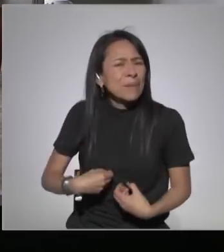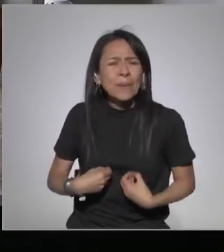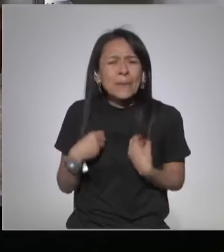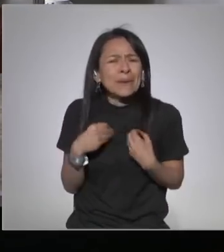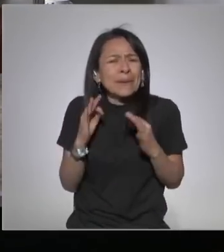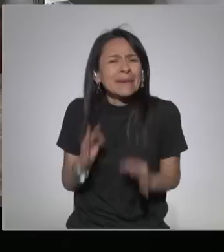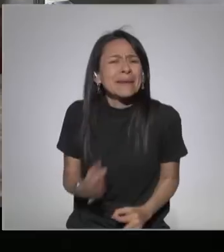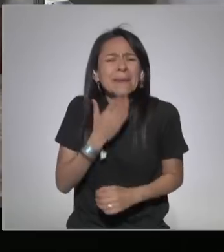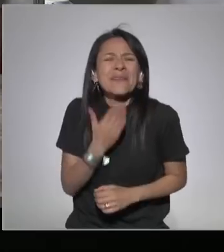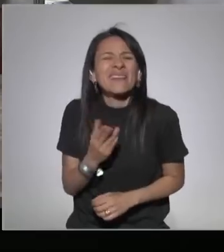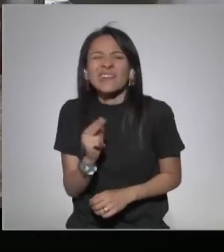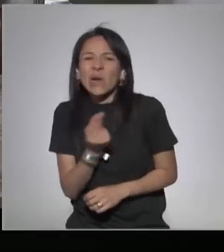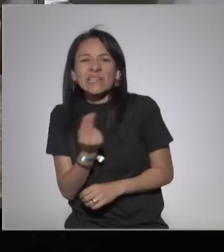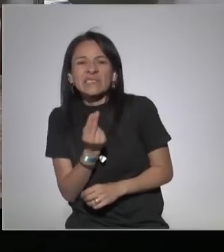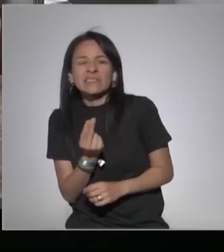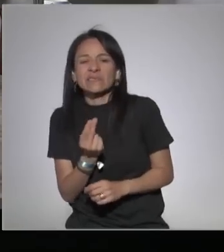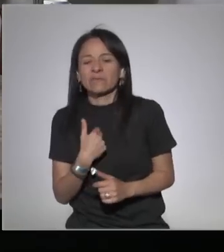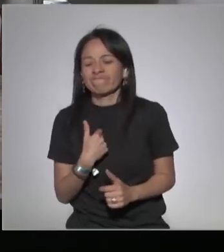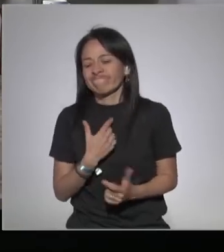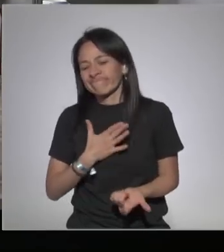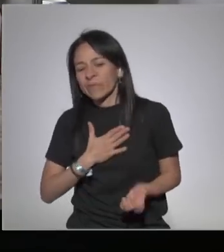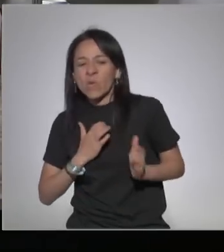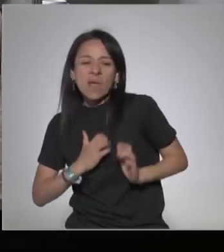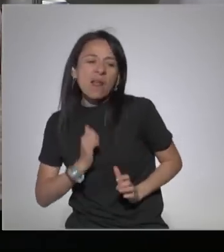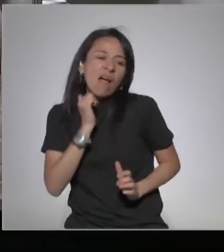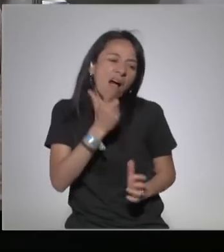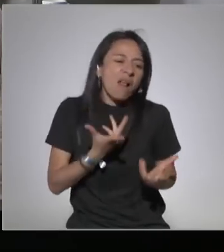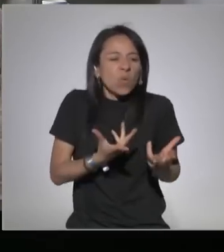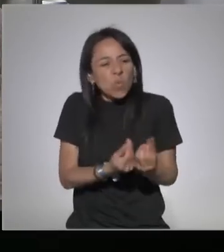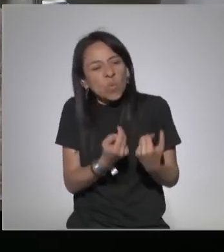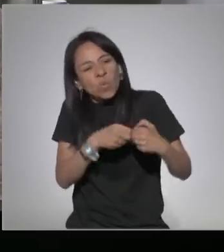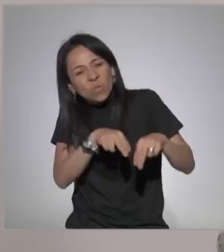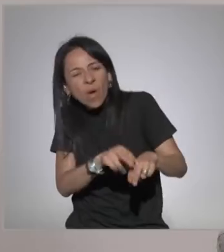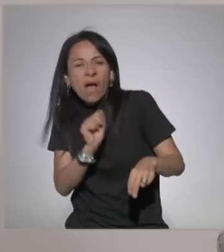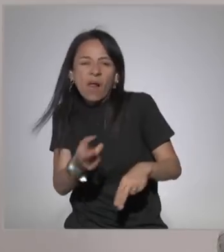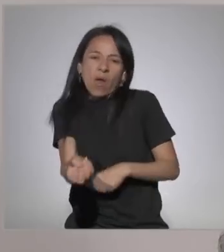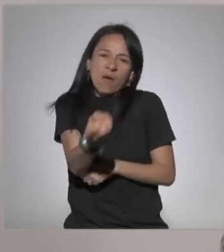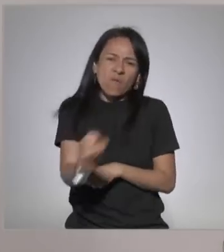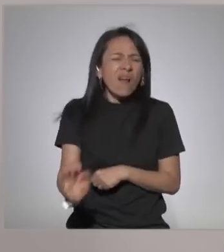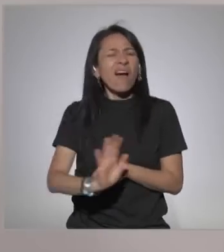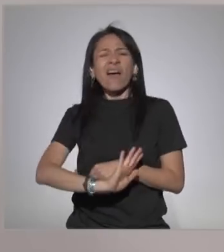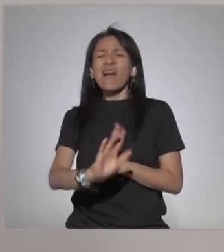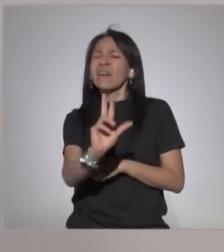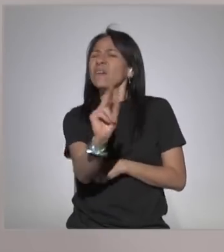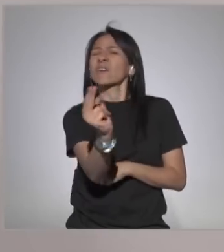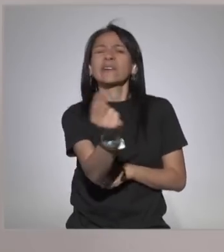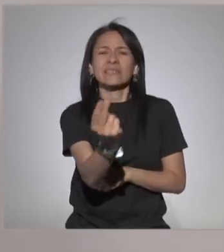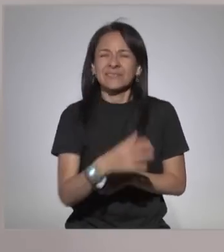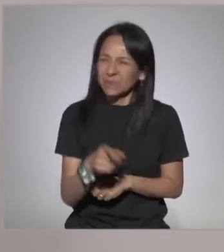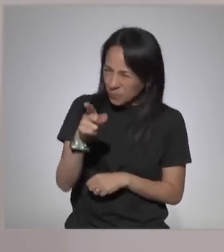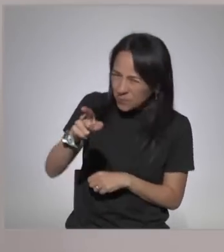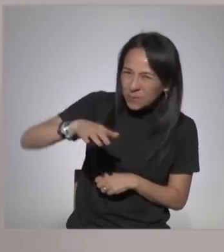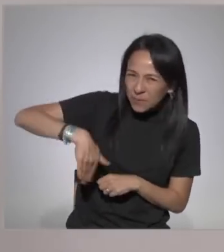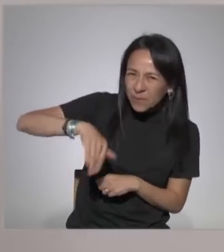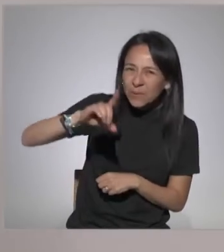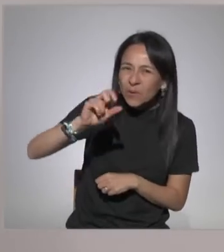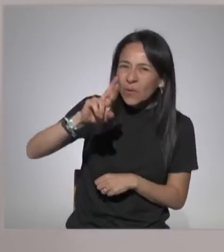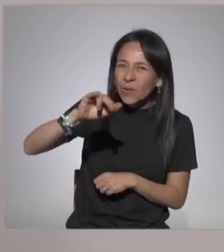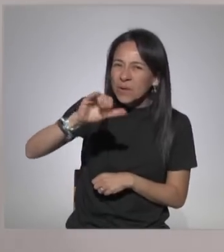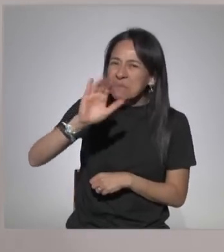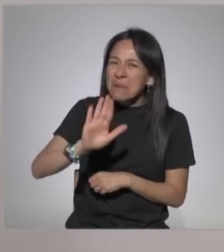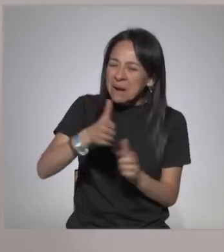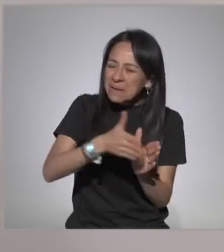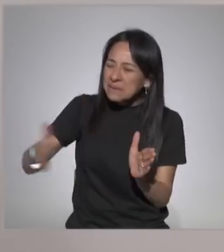cumplir físicamente, que es un poco lo que ya nos mencionabas, Doris, ¿no? O sea, cómo tal vez en esta etapa de la vida se vive con más libertad, ¿no? Y